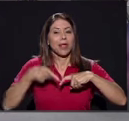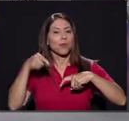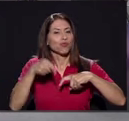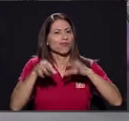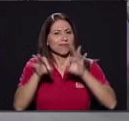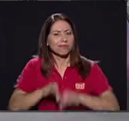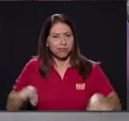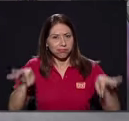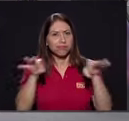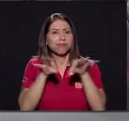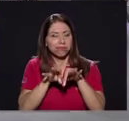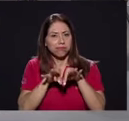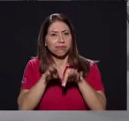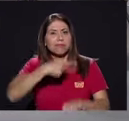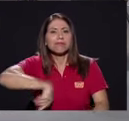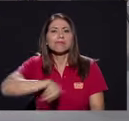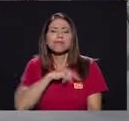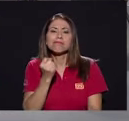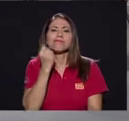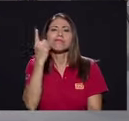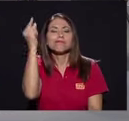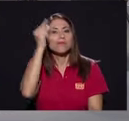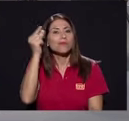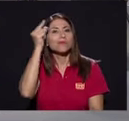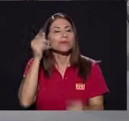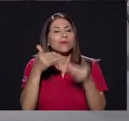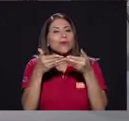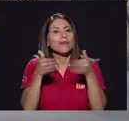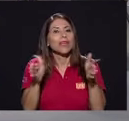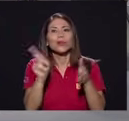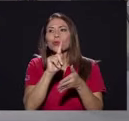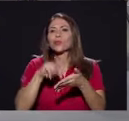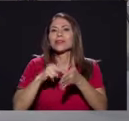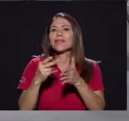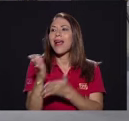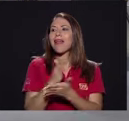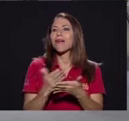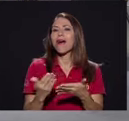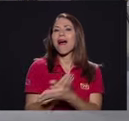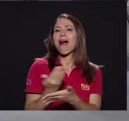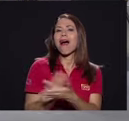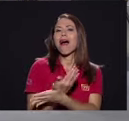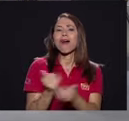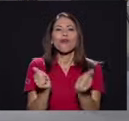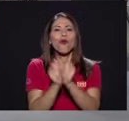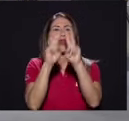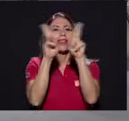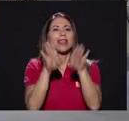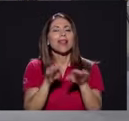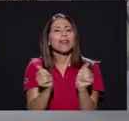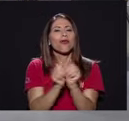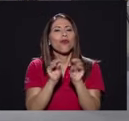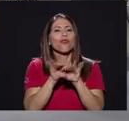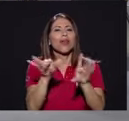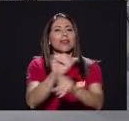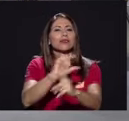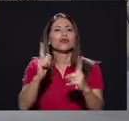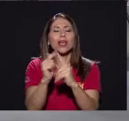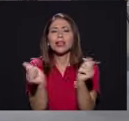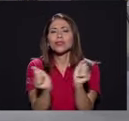anterior, porque es muy importante que entendamos que el tema de gobierno abierto no es una moda que vino con internet,